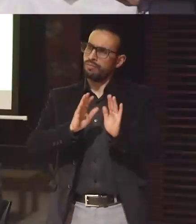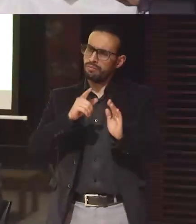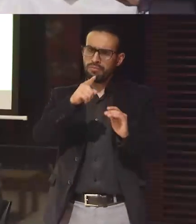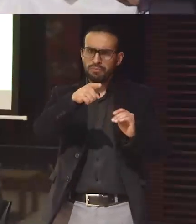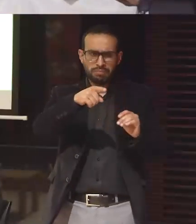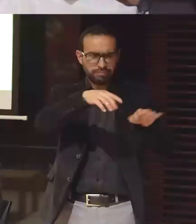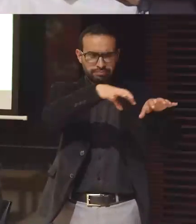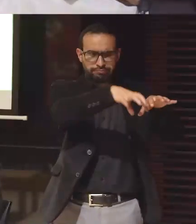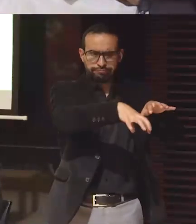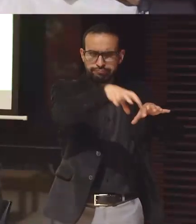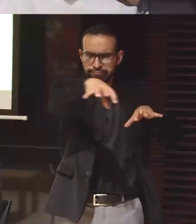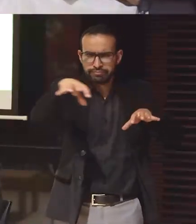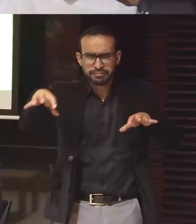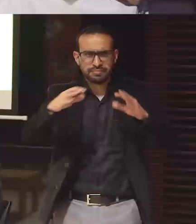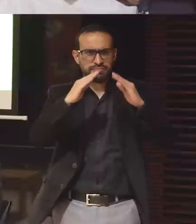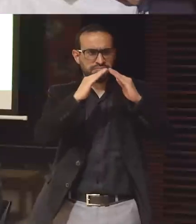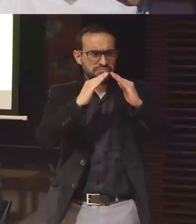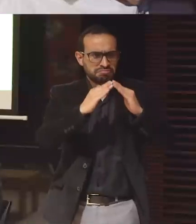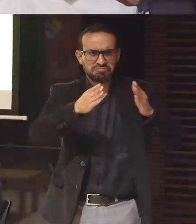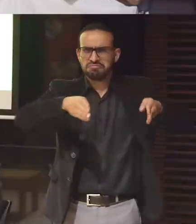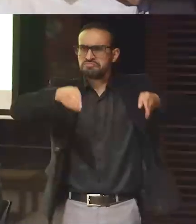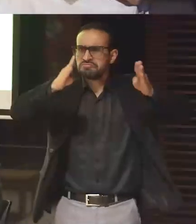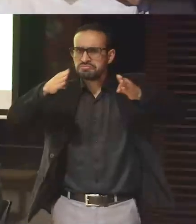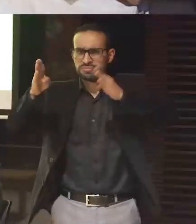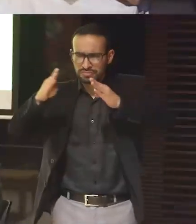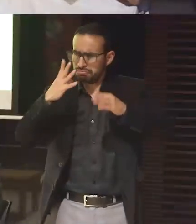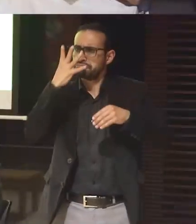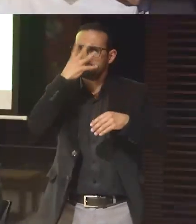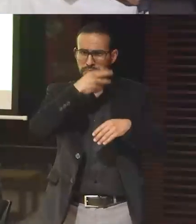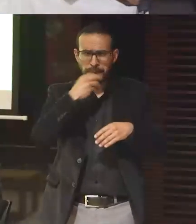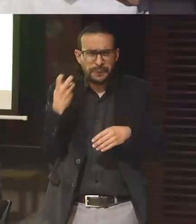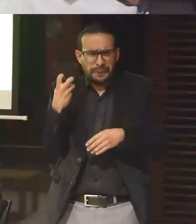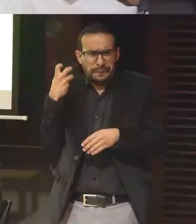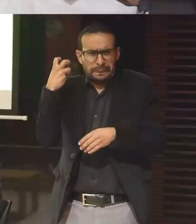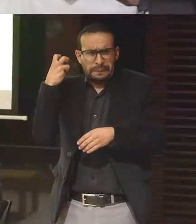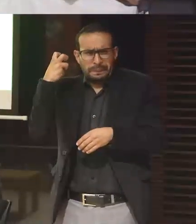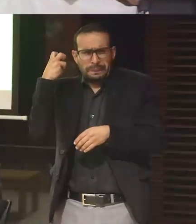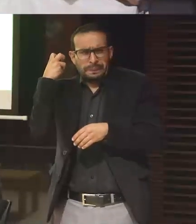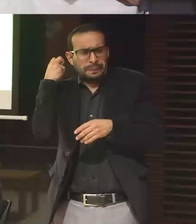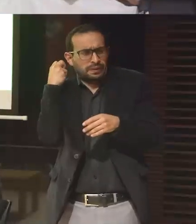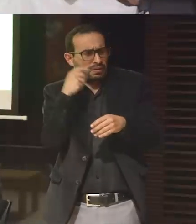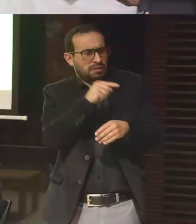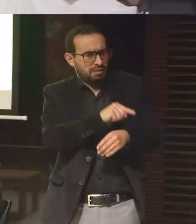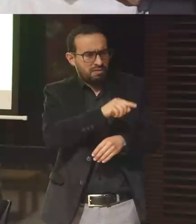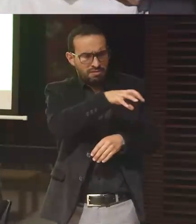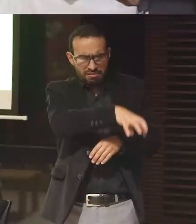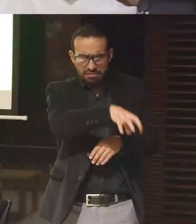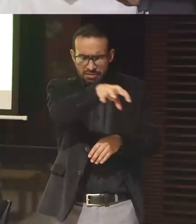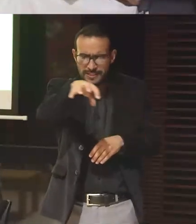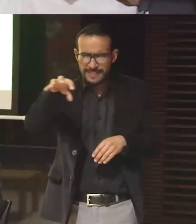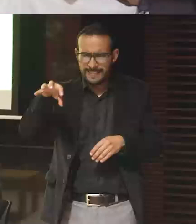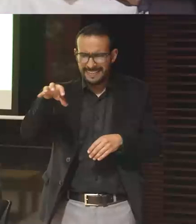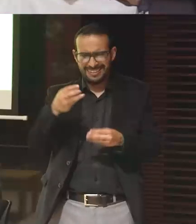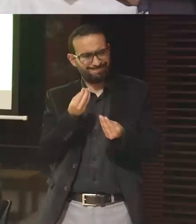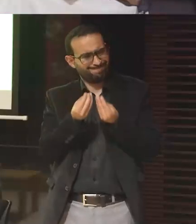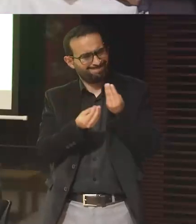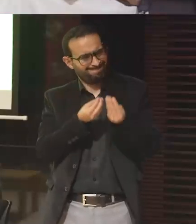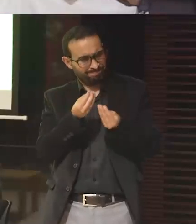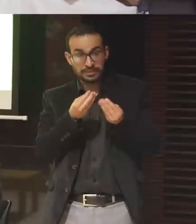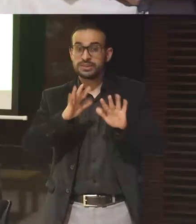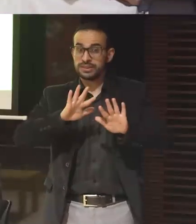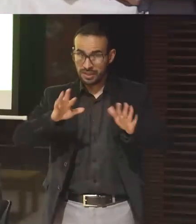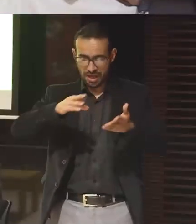una mesa jurídica interinstitucional que se desarrolló en esa época, se encontró que la mejor vocación que se le puede dar a un espacio